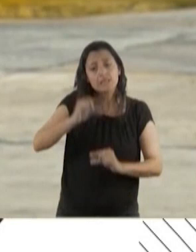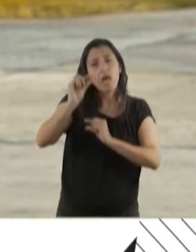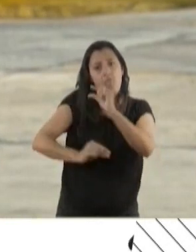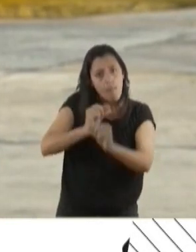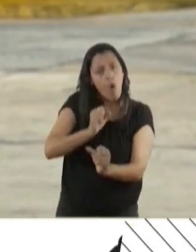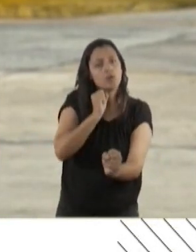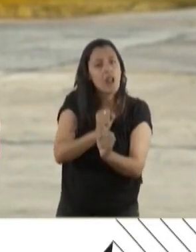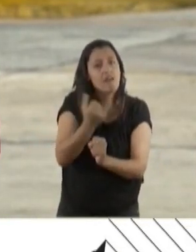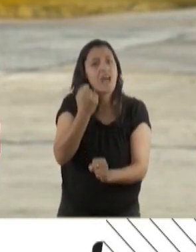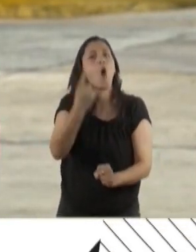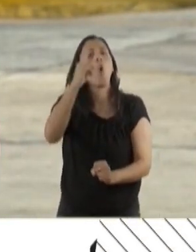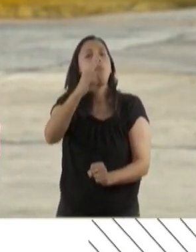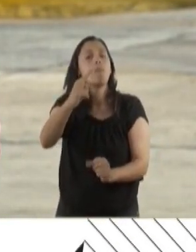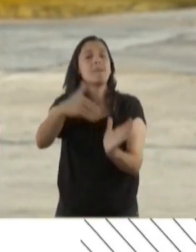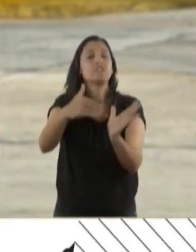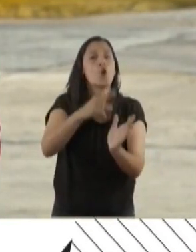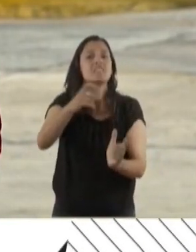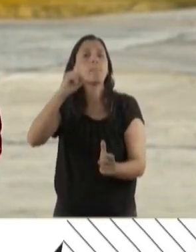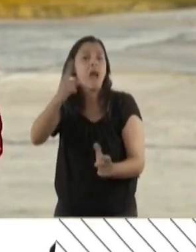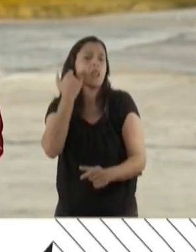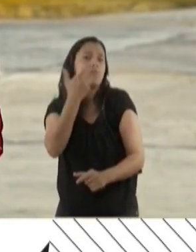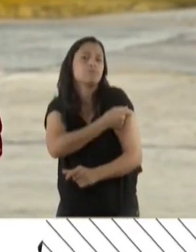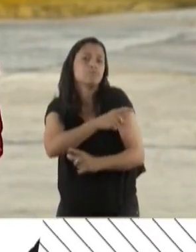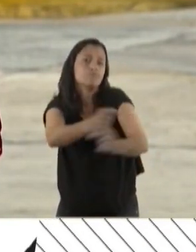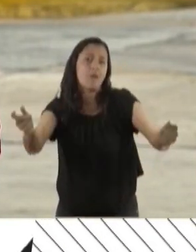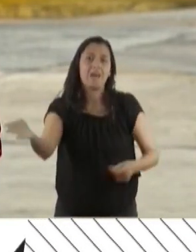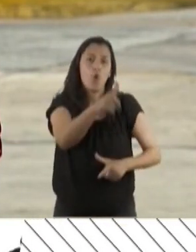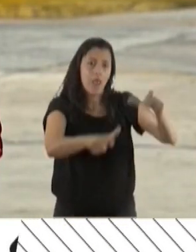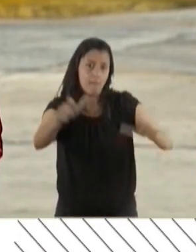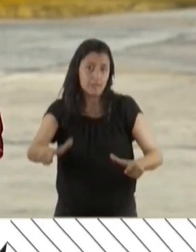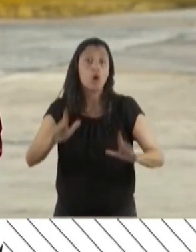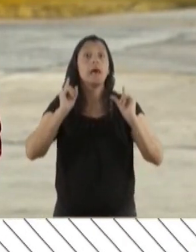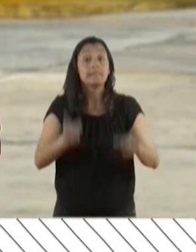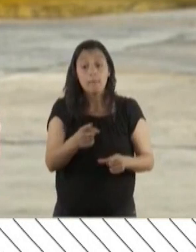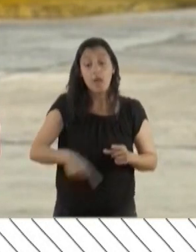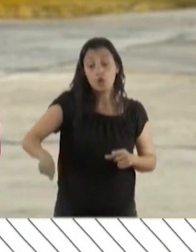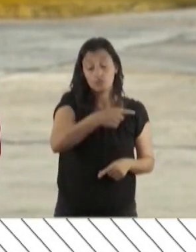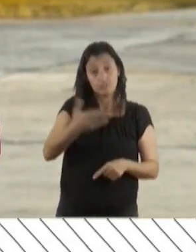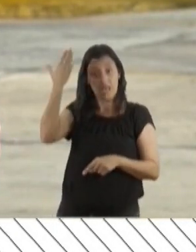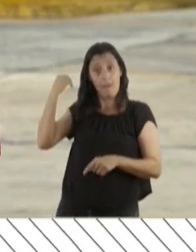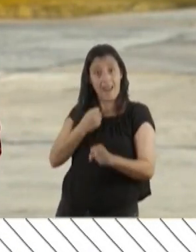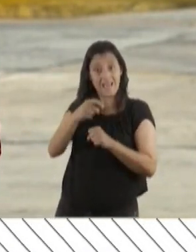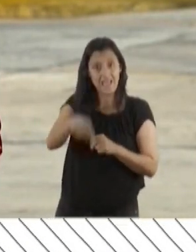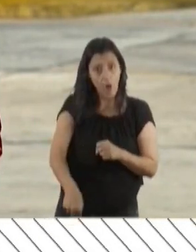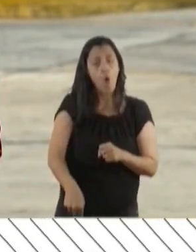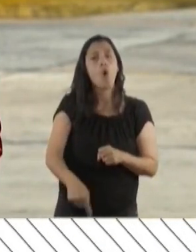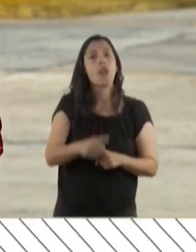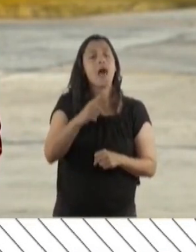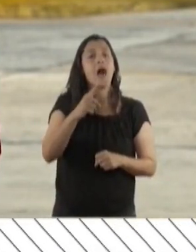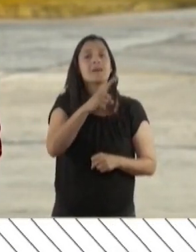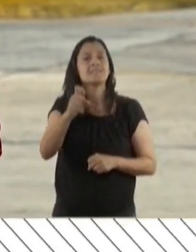dimos 1.100.000 terceras dosis y ya empezamos la semana pasada, ya vamos más de